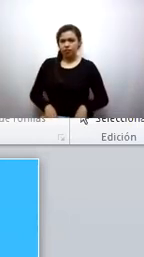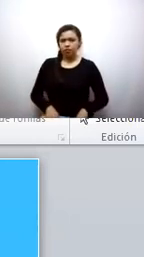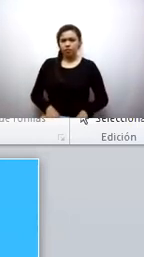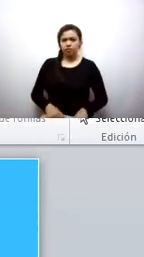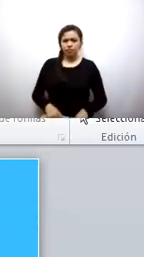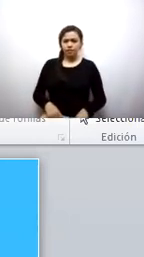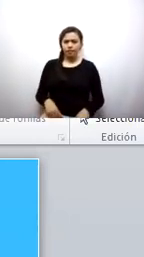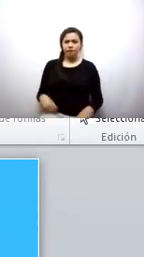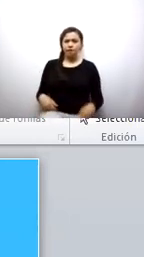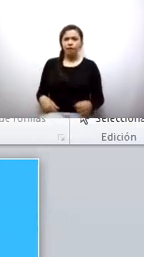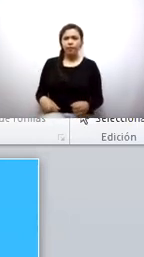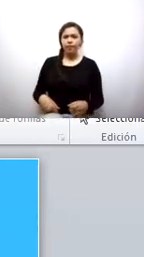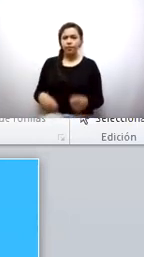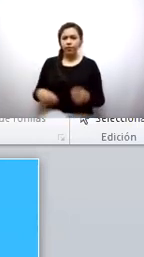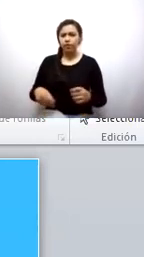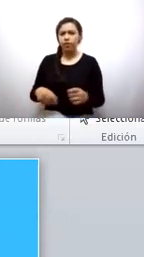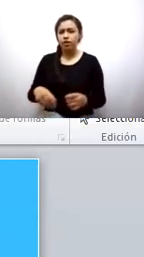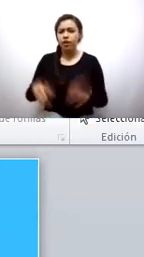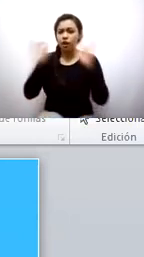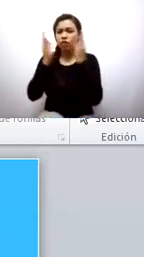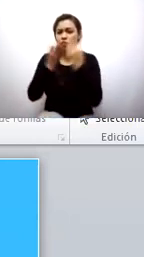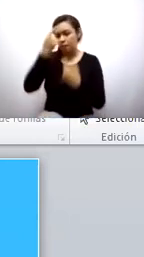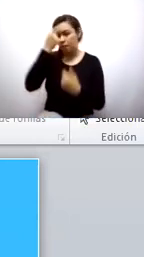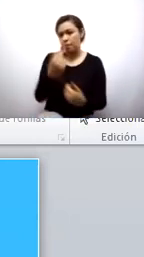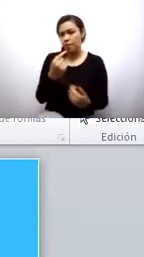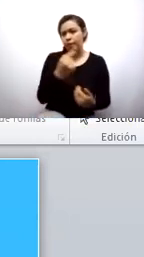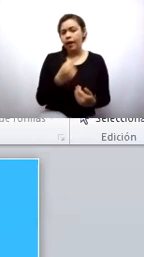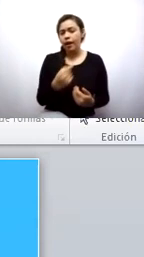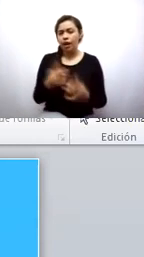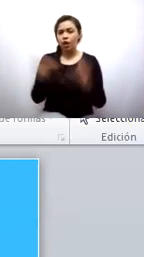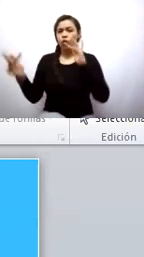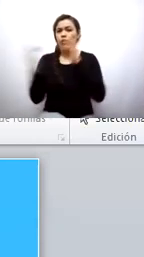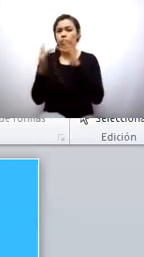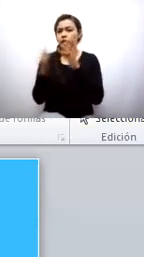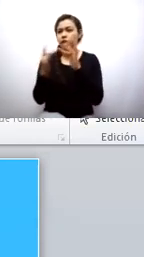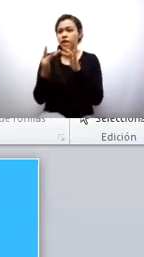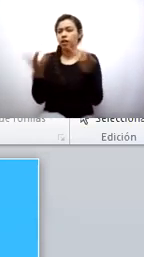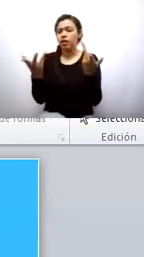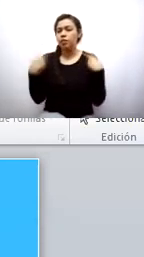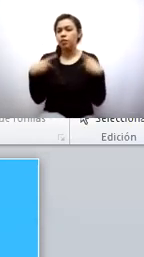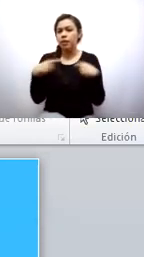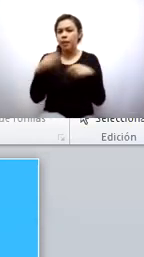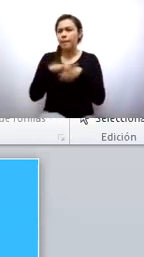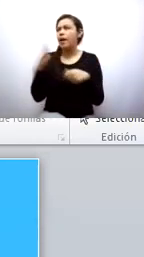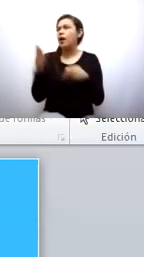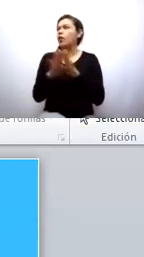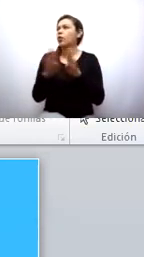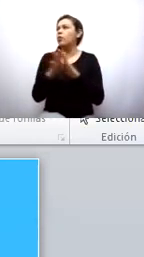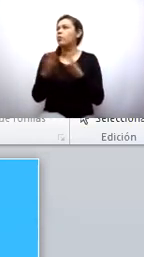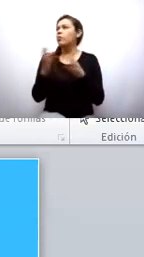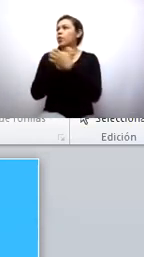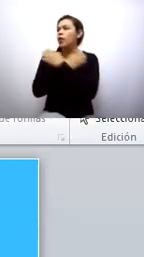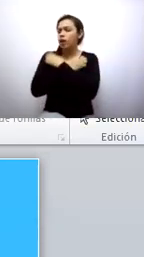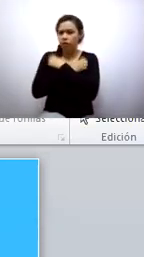estos canales para tener con personas un poco, pues más, digamos, en un nivel de educación básica,